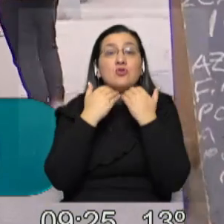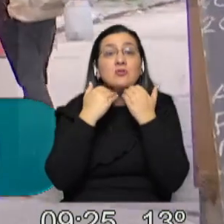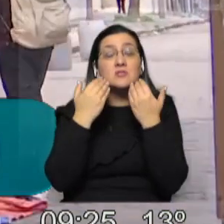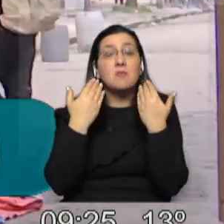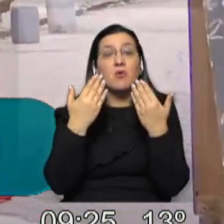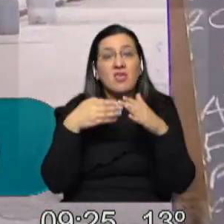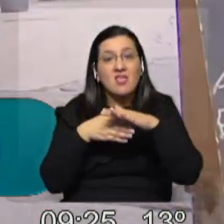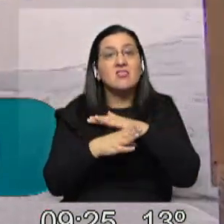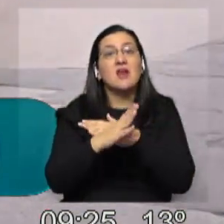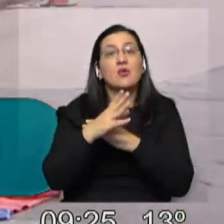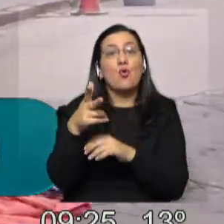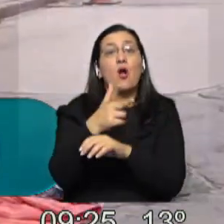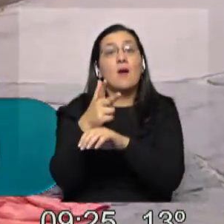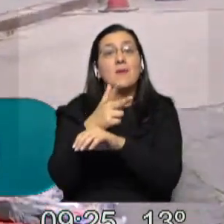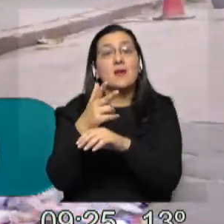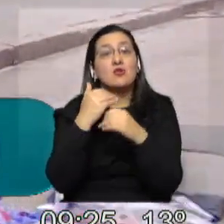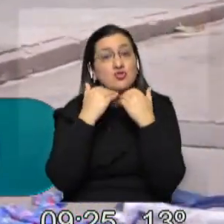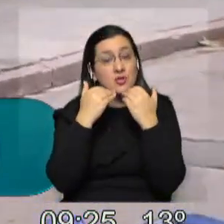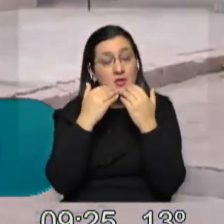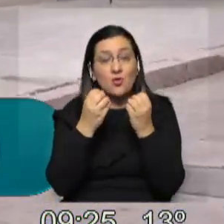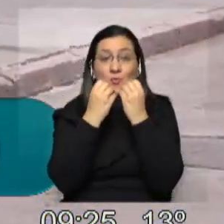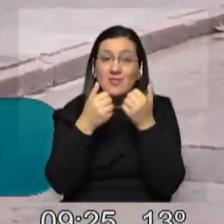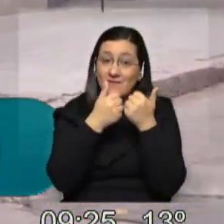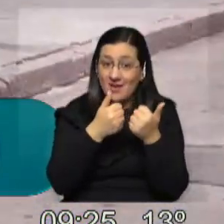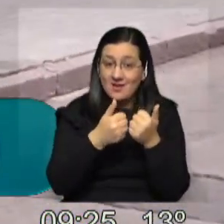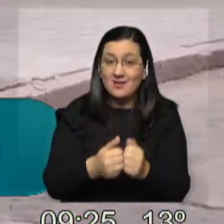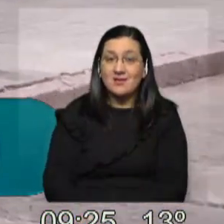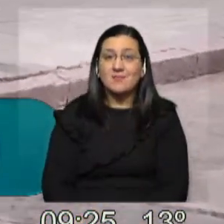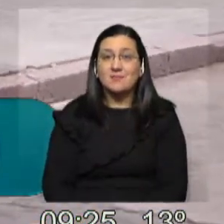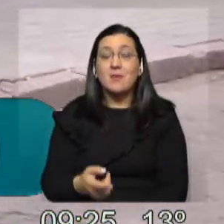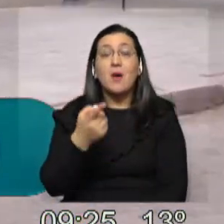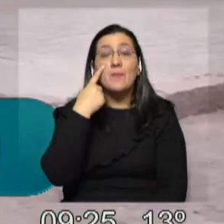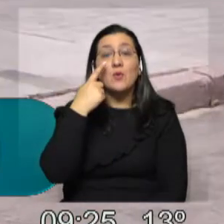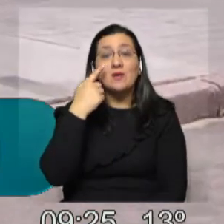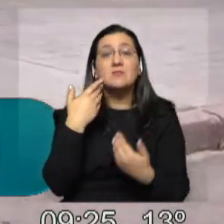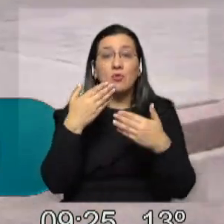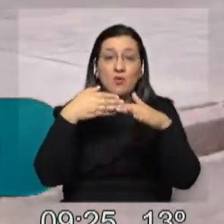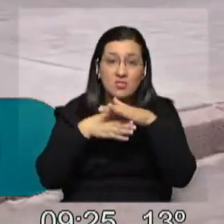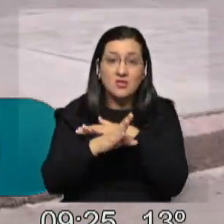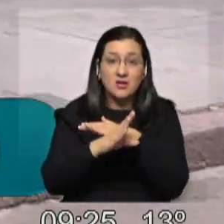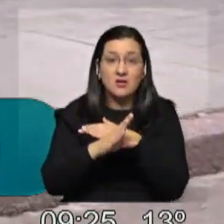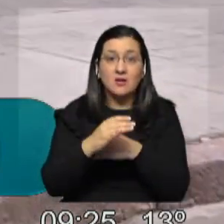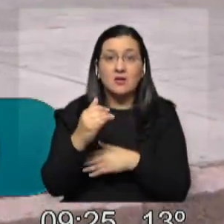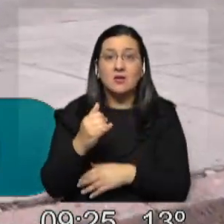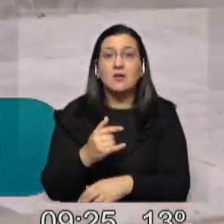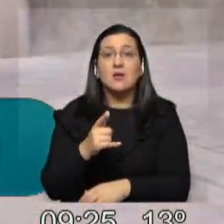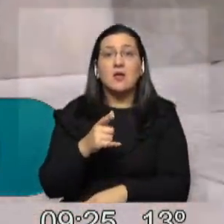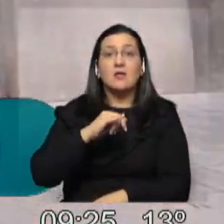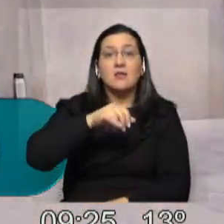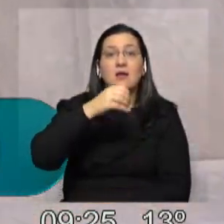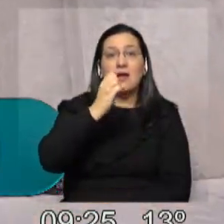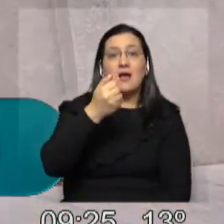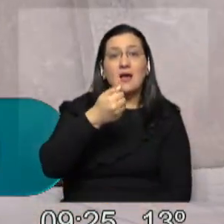párroco de la iglesia, pero bueno, ¿cómo le va? ¿Todo bien? Vamos a ver si podemos ingresar. Tenemos una imagen de Jacinto Vera,